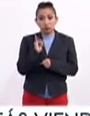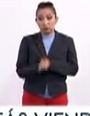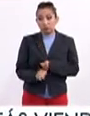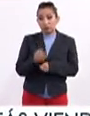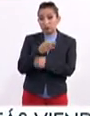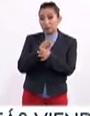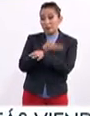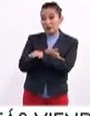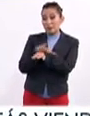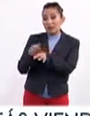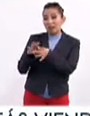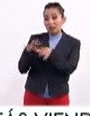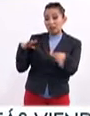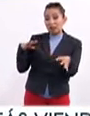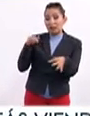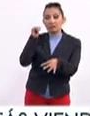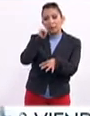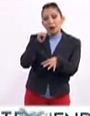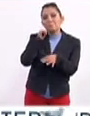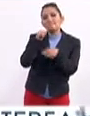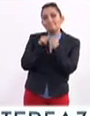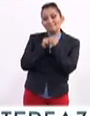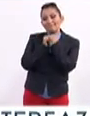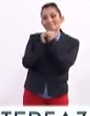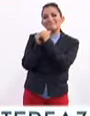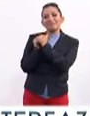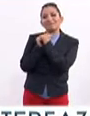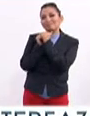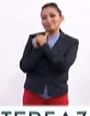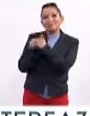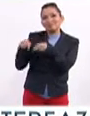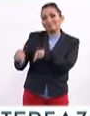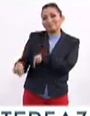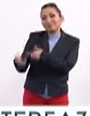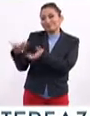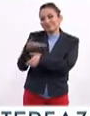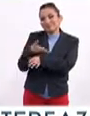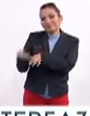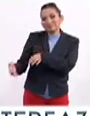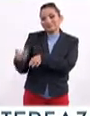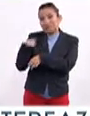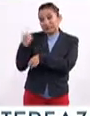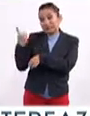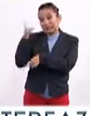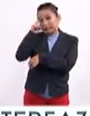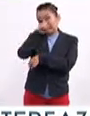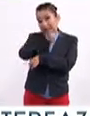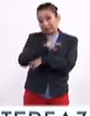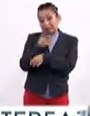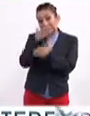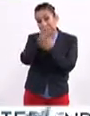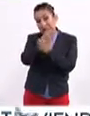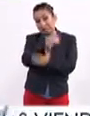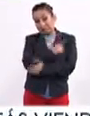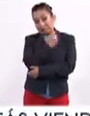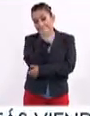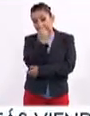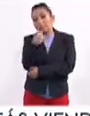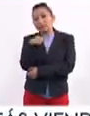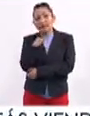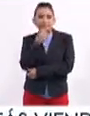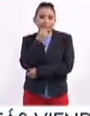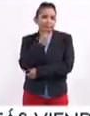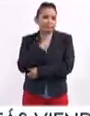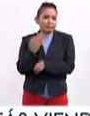de mi familia porque pues siempre había estado cerca de ellos, entonces es un poco difícil, pero a final de cuentas es algo